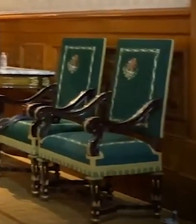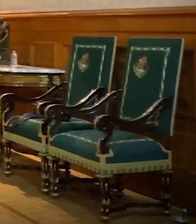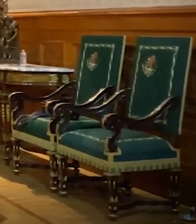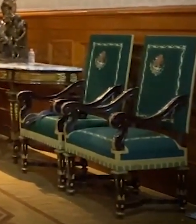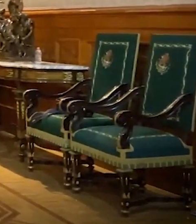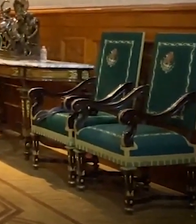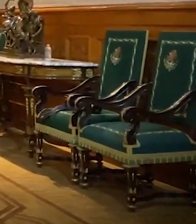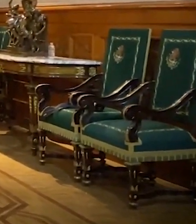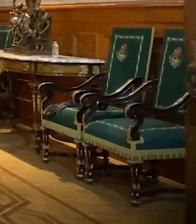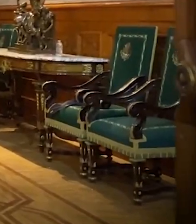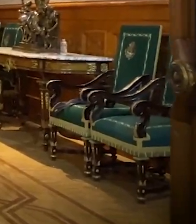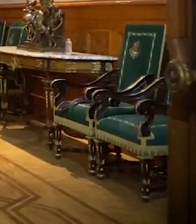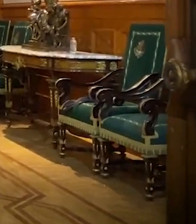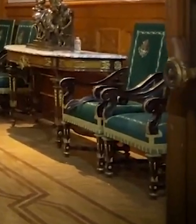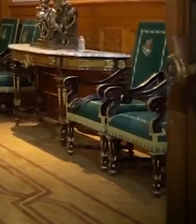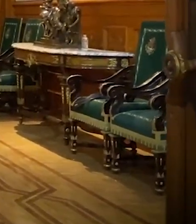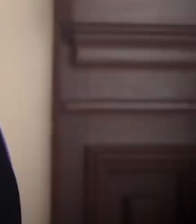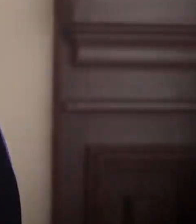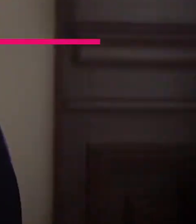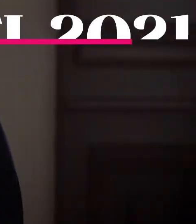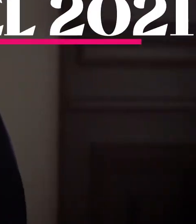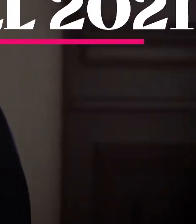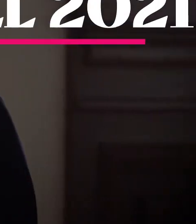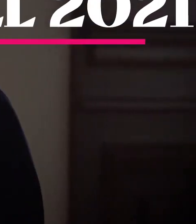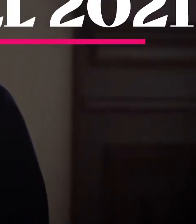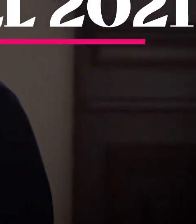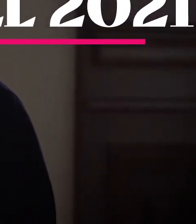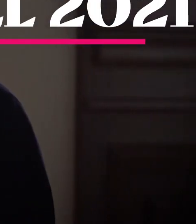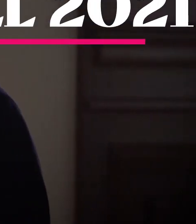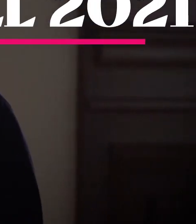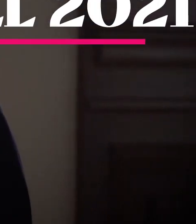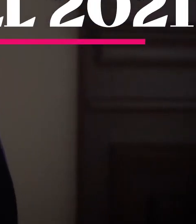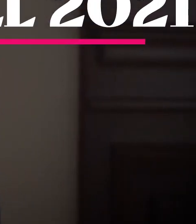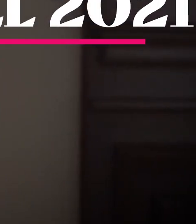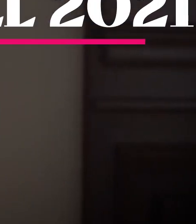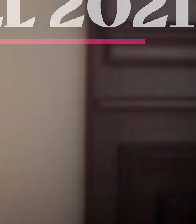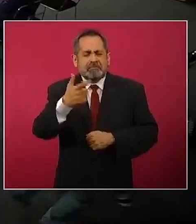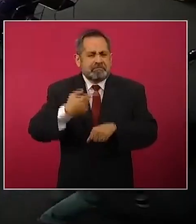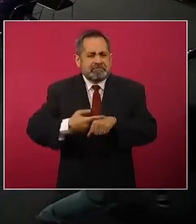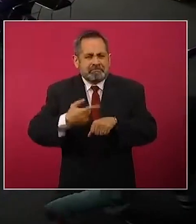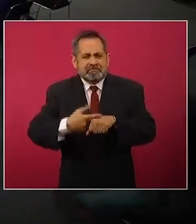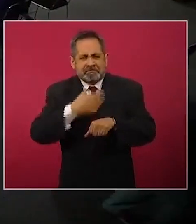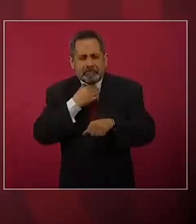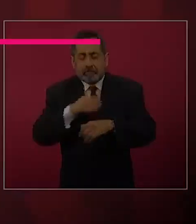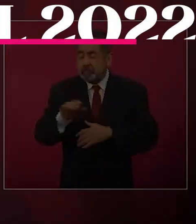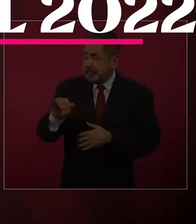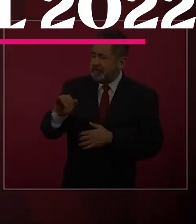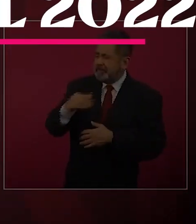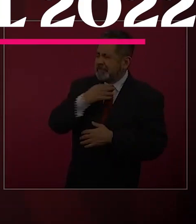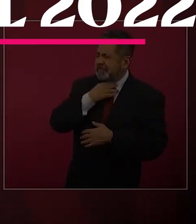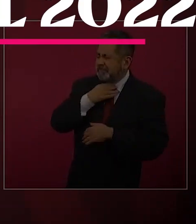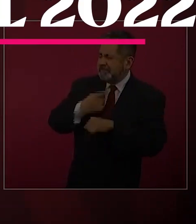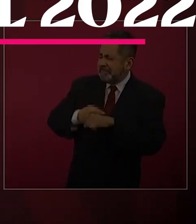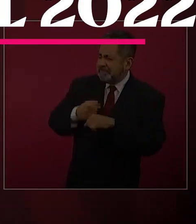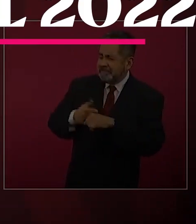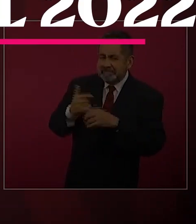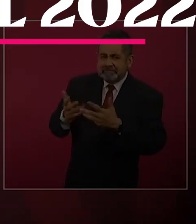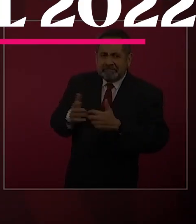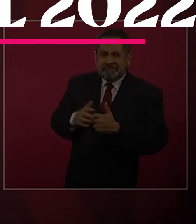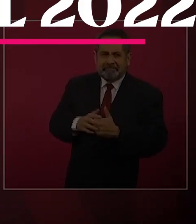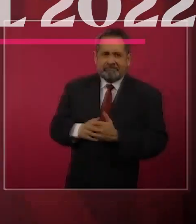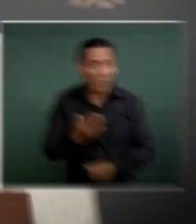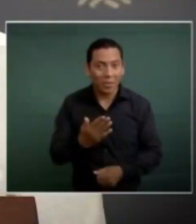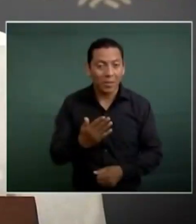ya registra dos contagios, uno el 24 de enero del 2021 y el otro el 10 de enero del